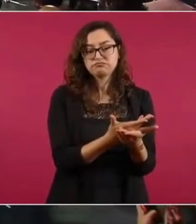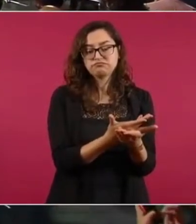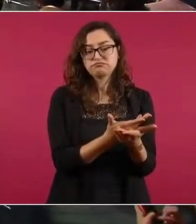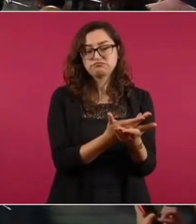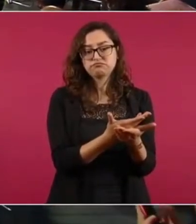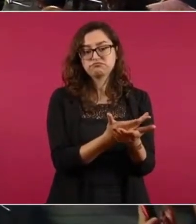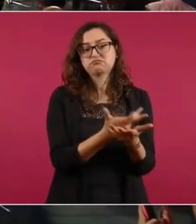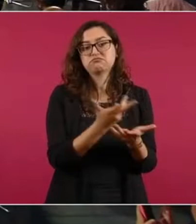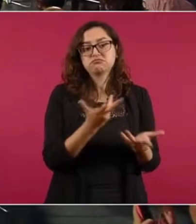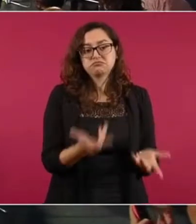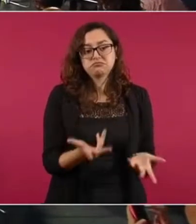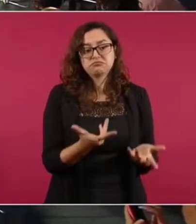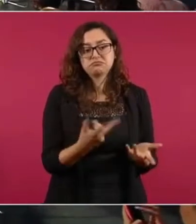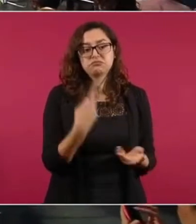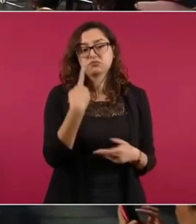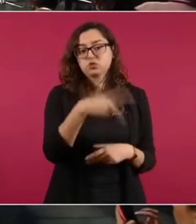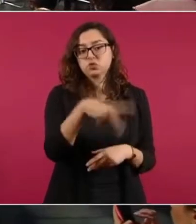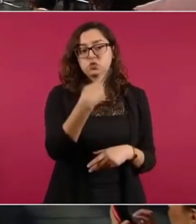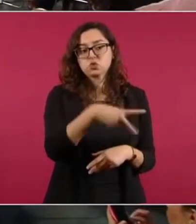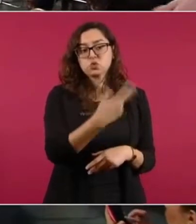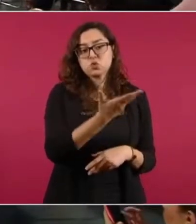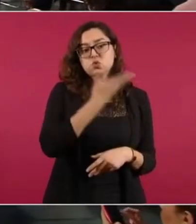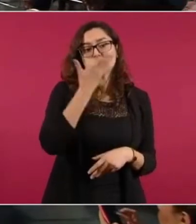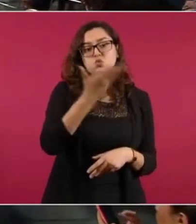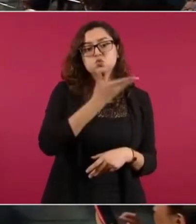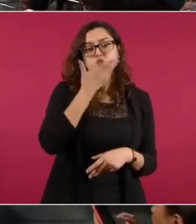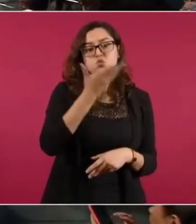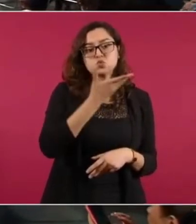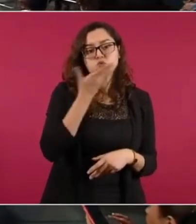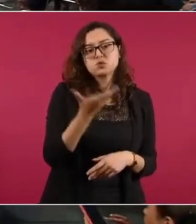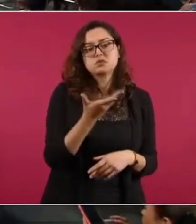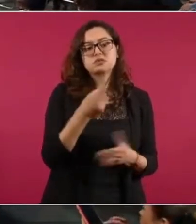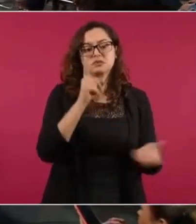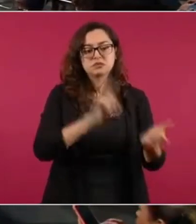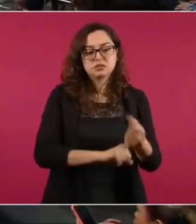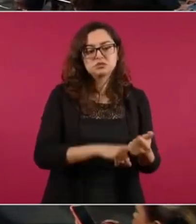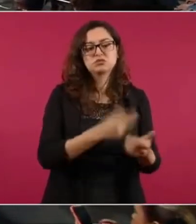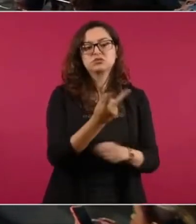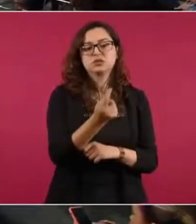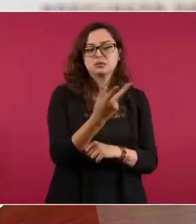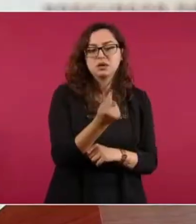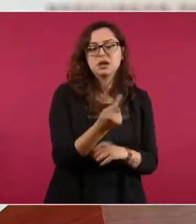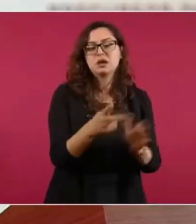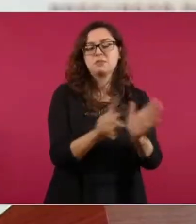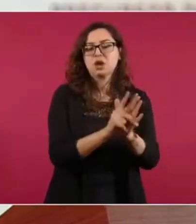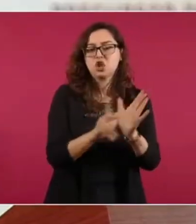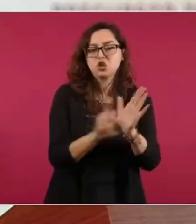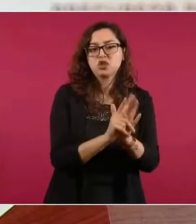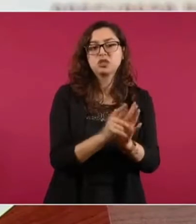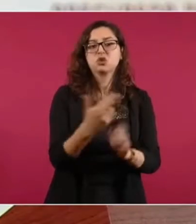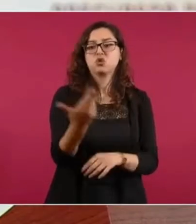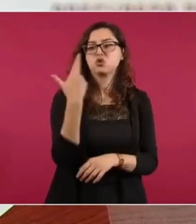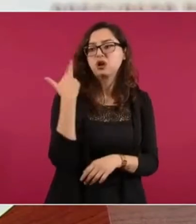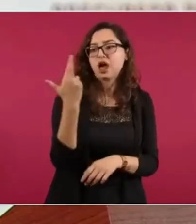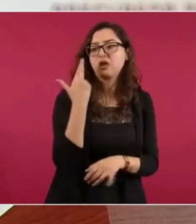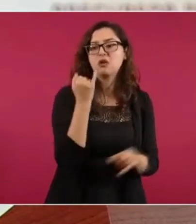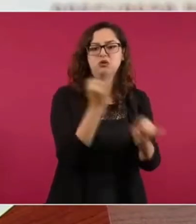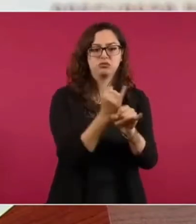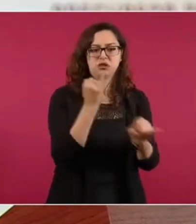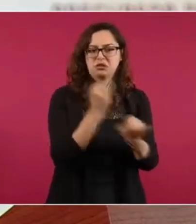todos los gobiernos conservadores, medios de información, y siguen teniendo,